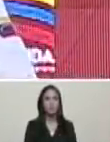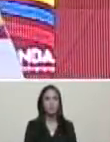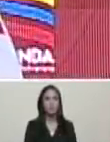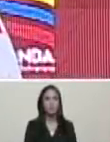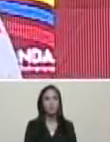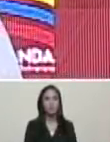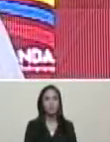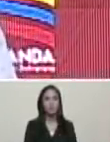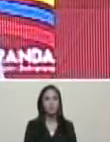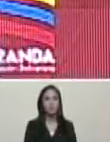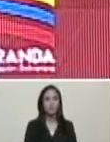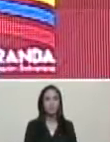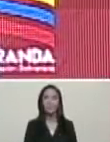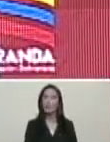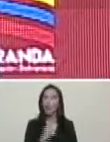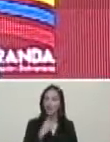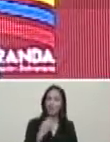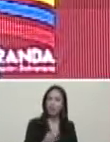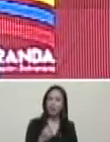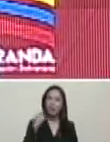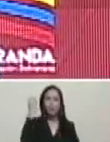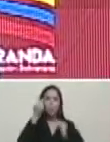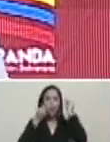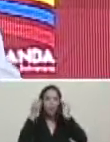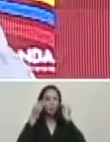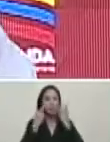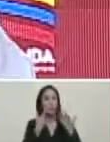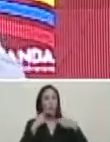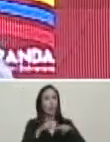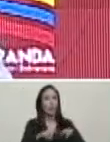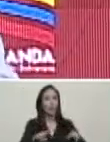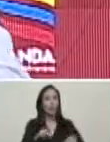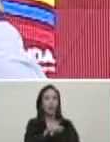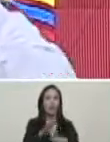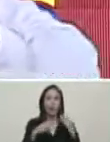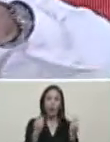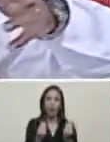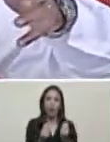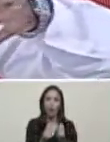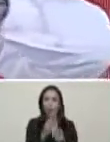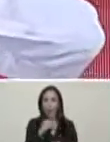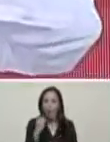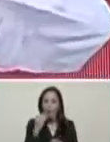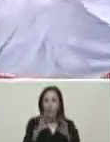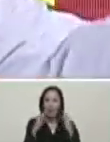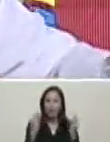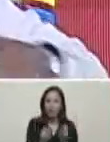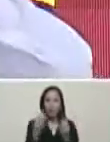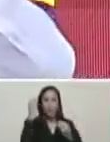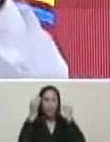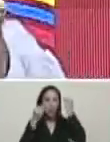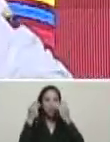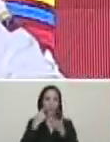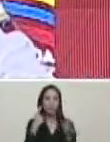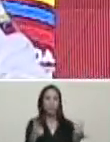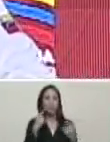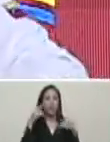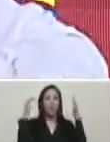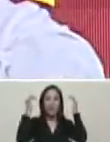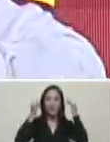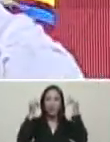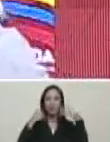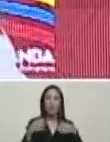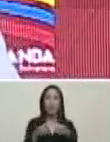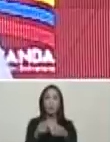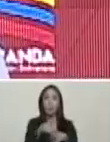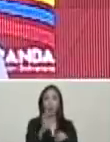Entonces yo creo de verdad, fíjate, pensando en los niños, en las niñas, en la familia, en la juventud, pensando en las fiestas, en los grupos culturales,